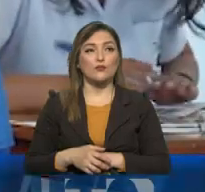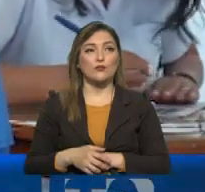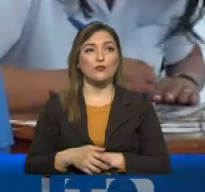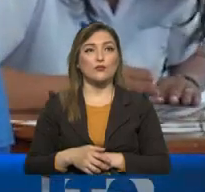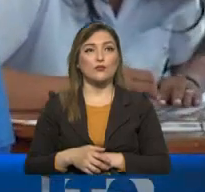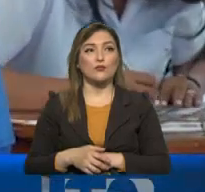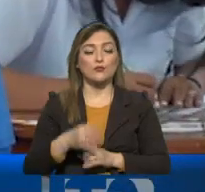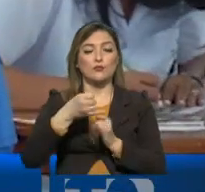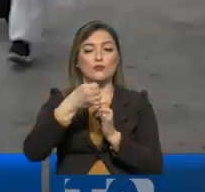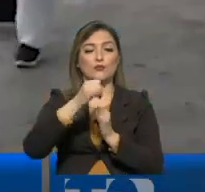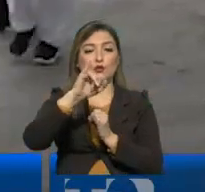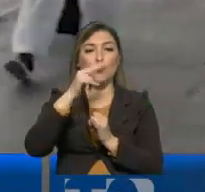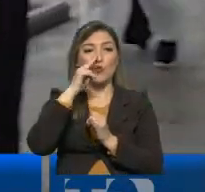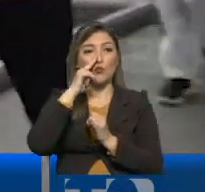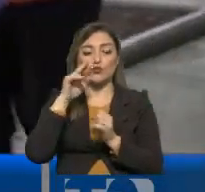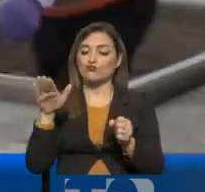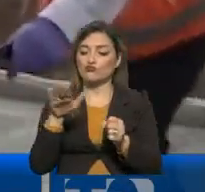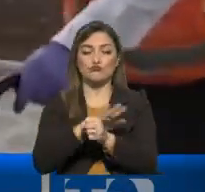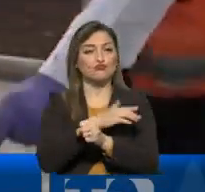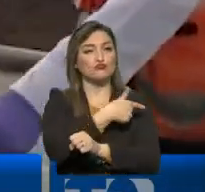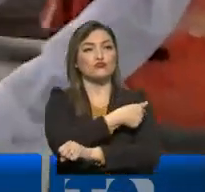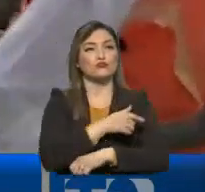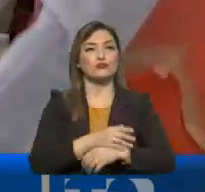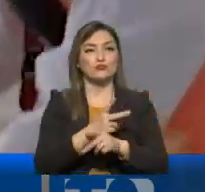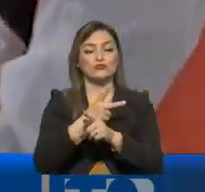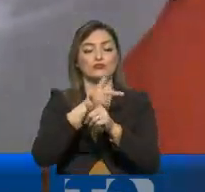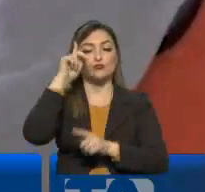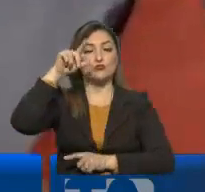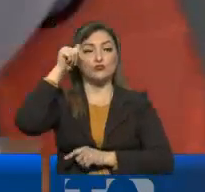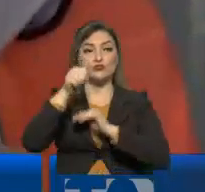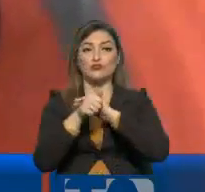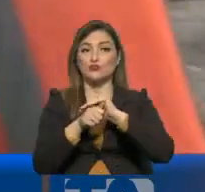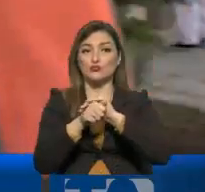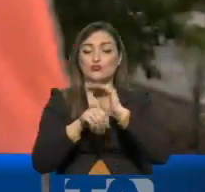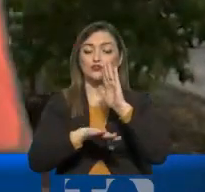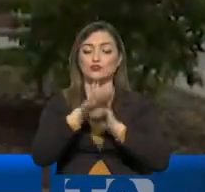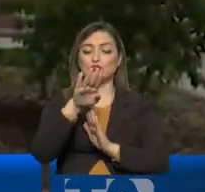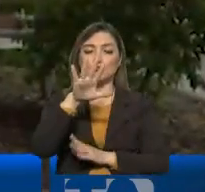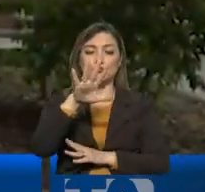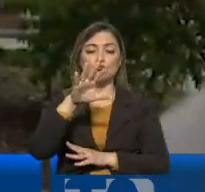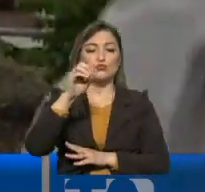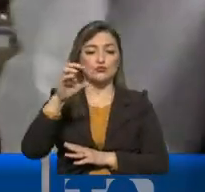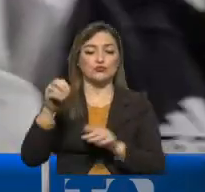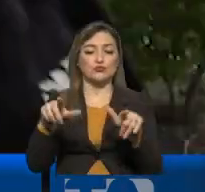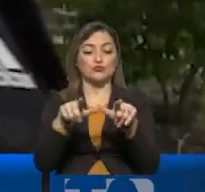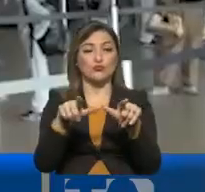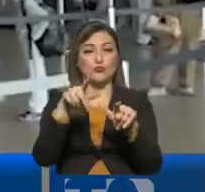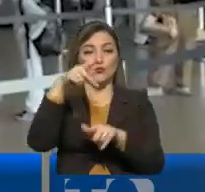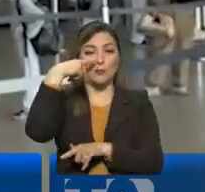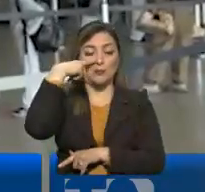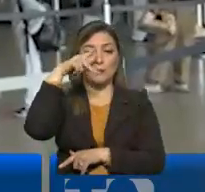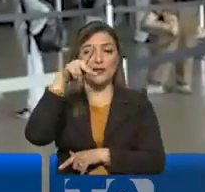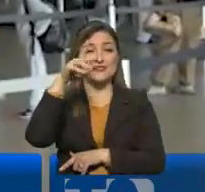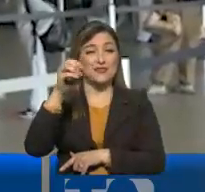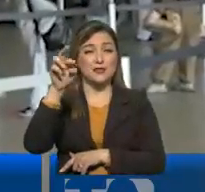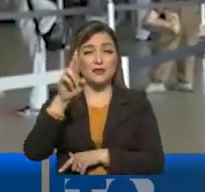totalidad hasta fines de junio. El Consejo de Gobierno de Galápagos ha detectado más de 500 certificados PCR